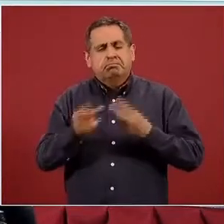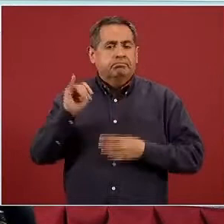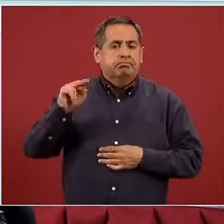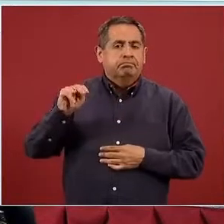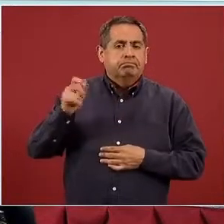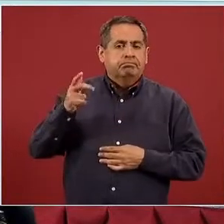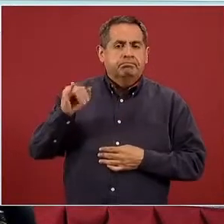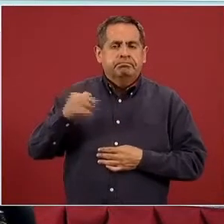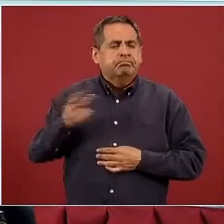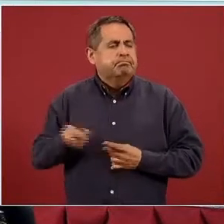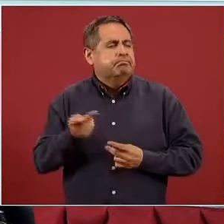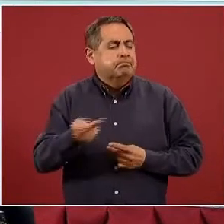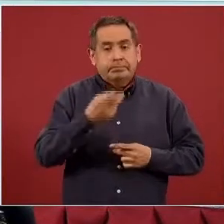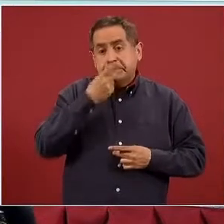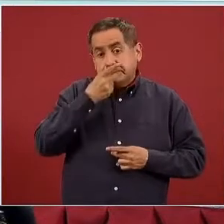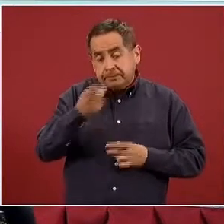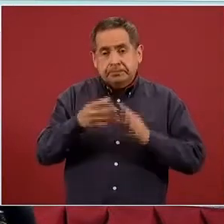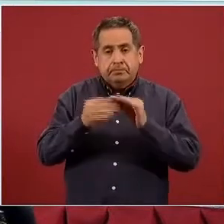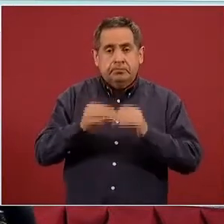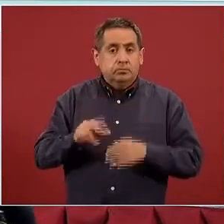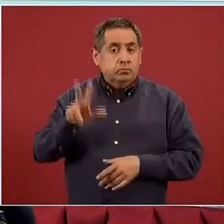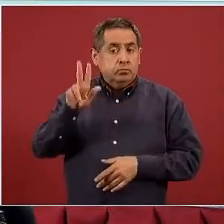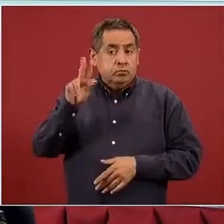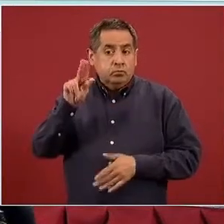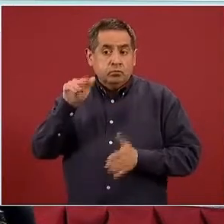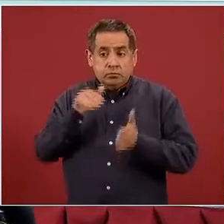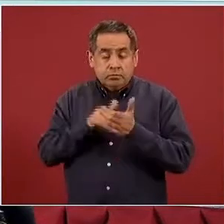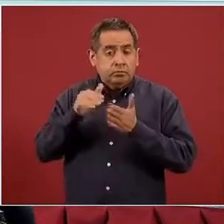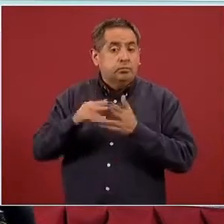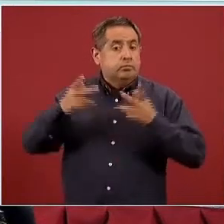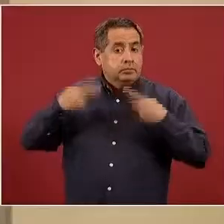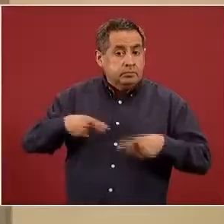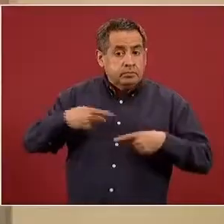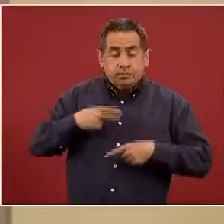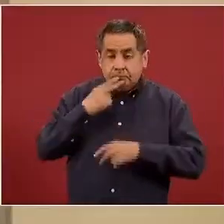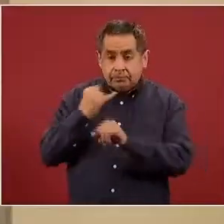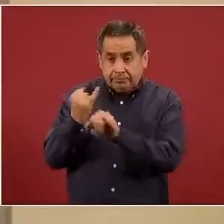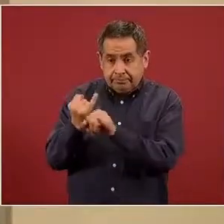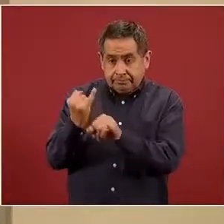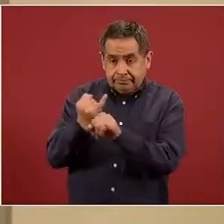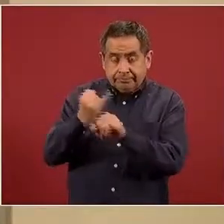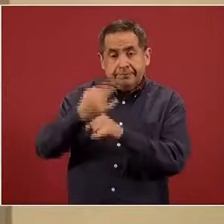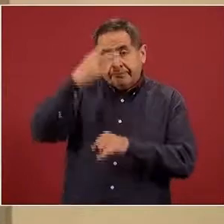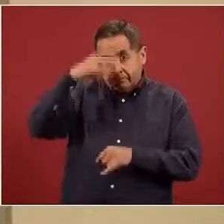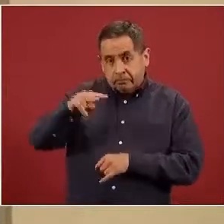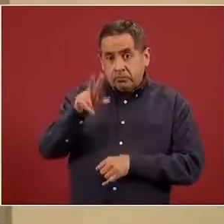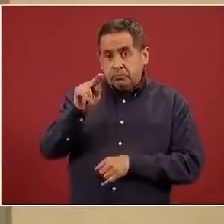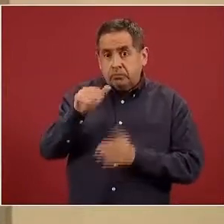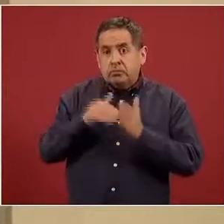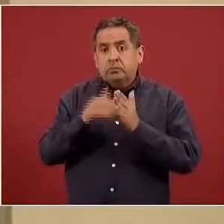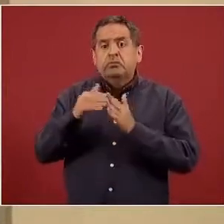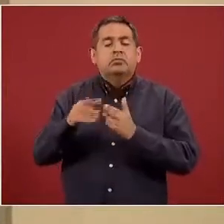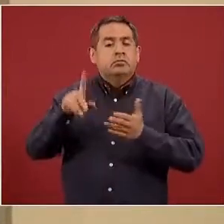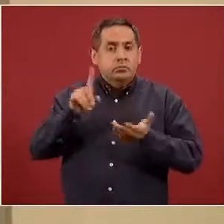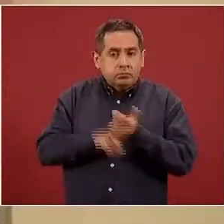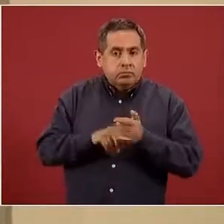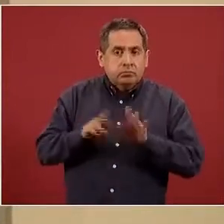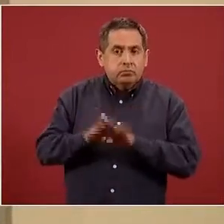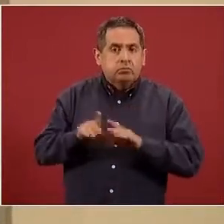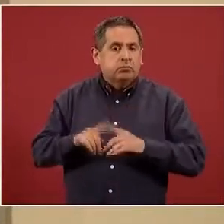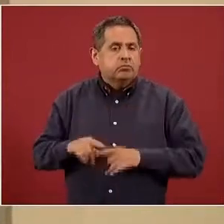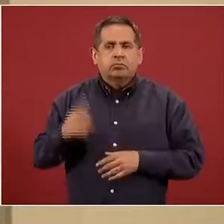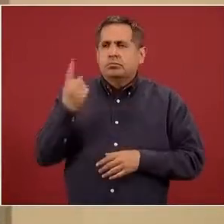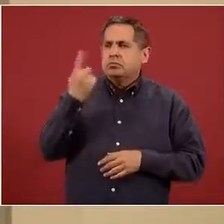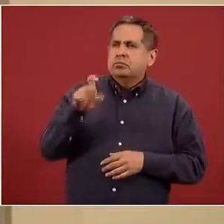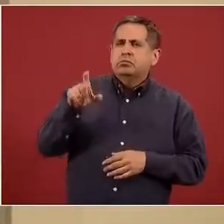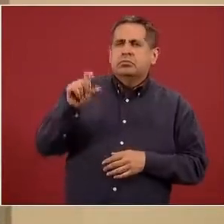en donde se dice que hasta 80 millones de personas usuarias de Internet en México se presentan del